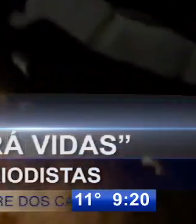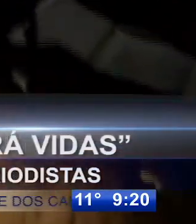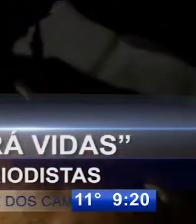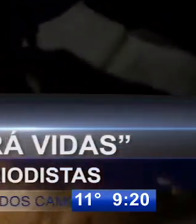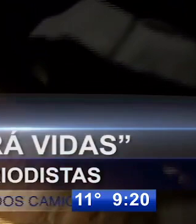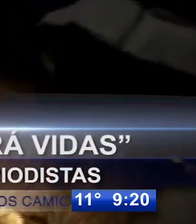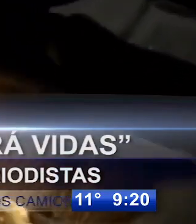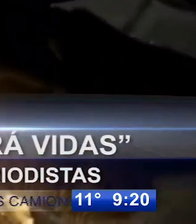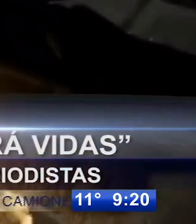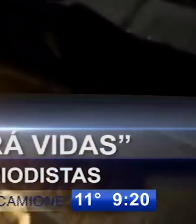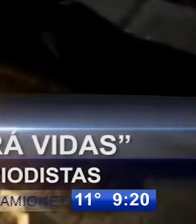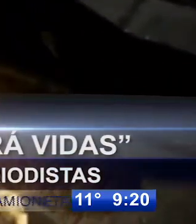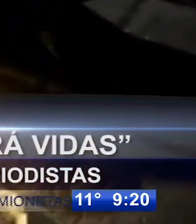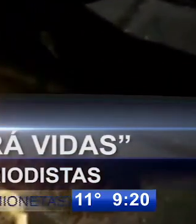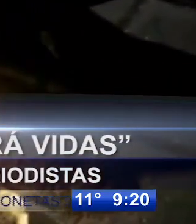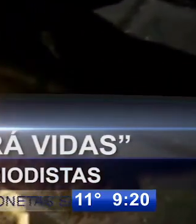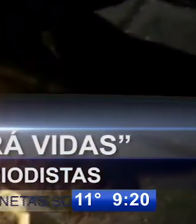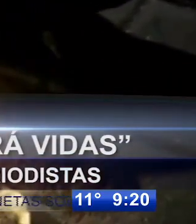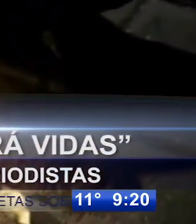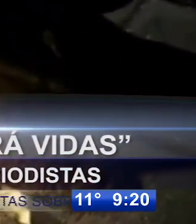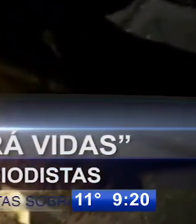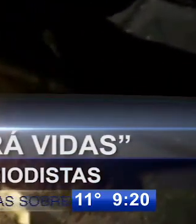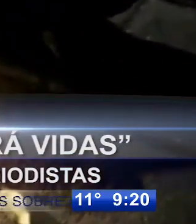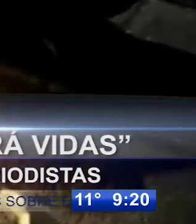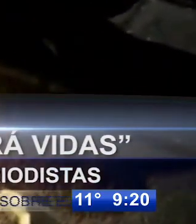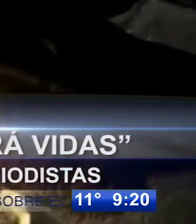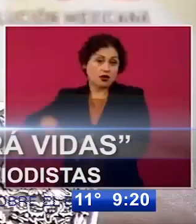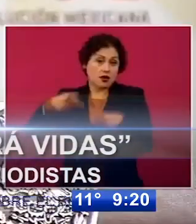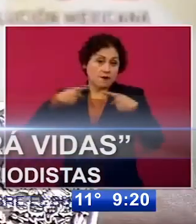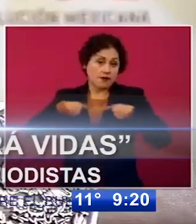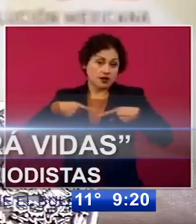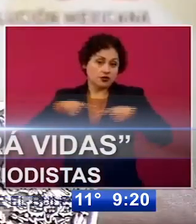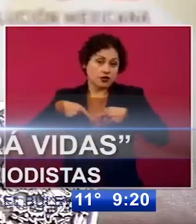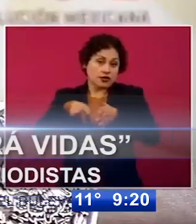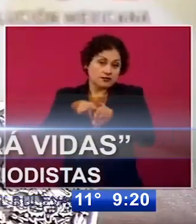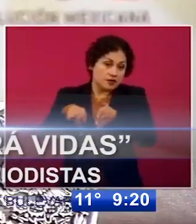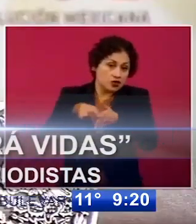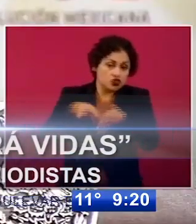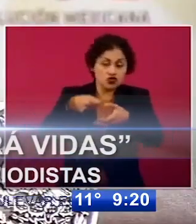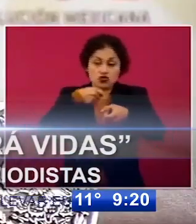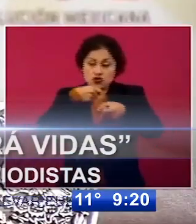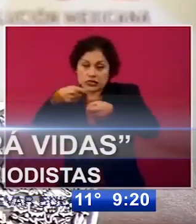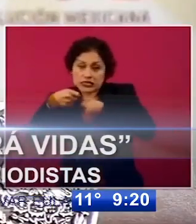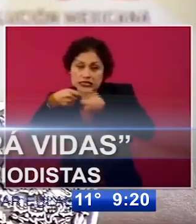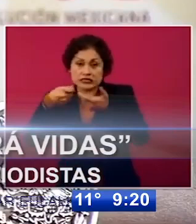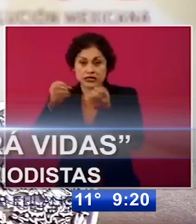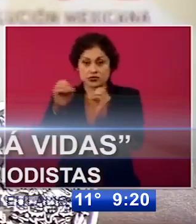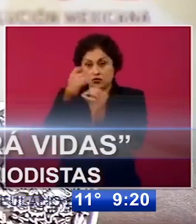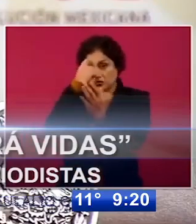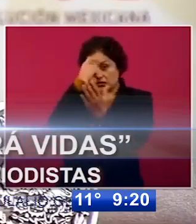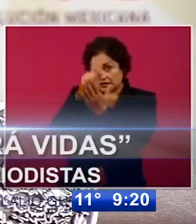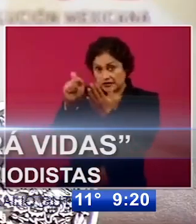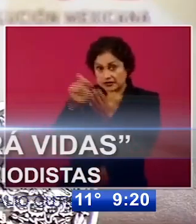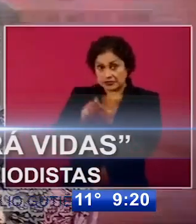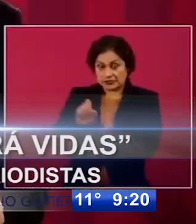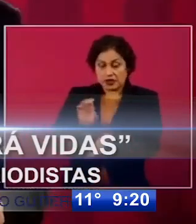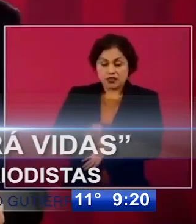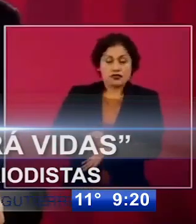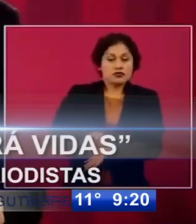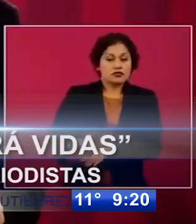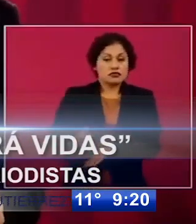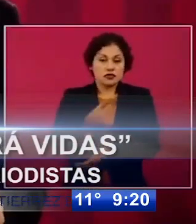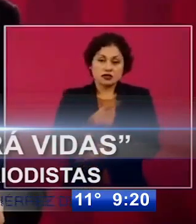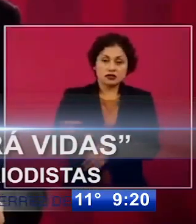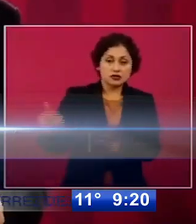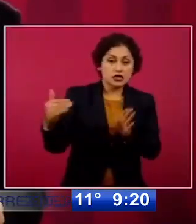vida, el presidente volvió a arremeter contra el quehacer de la prensa en el país al señalar a reconocidos comunicadores como integrantes de ciertos